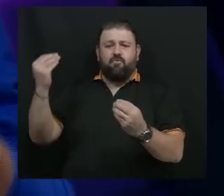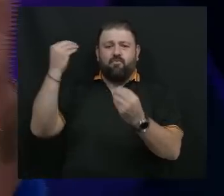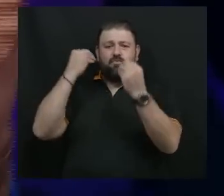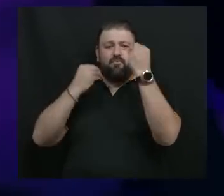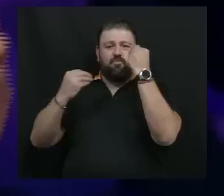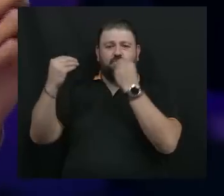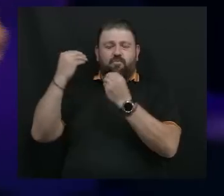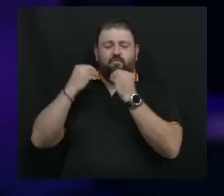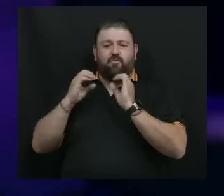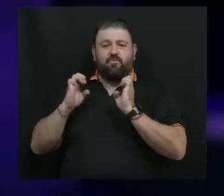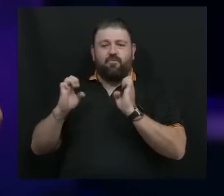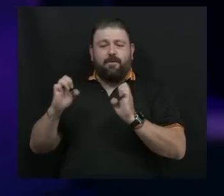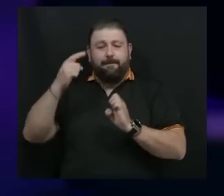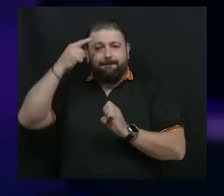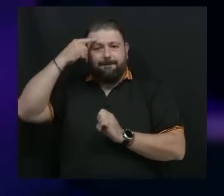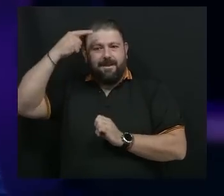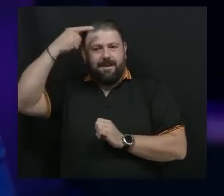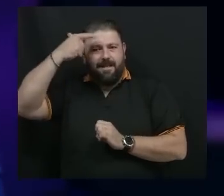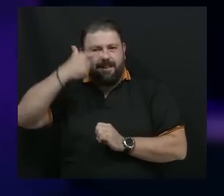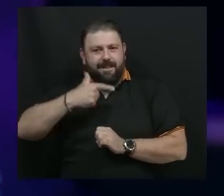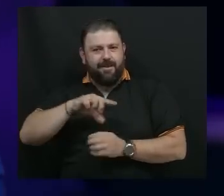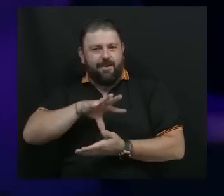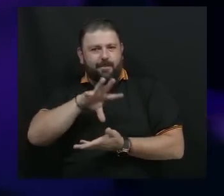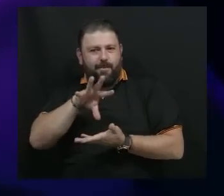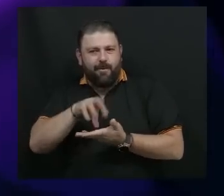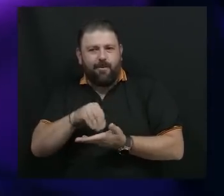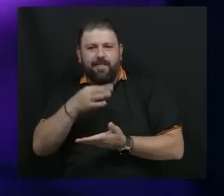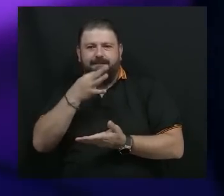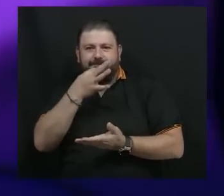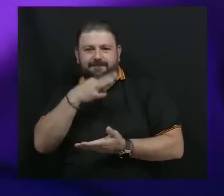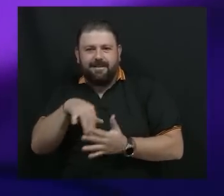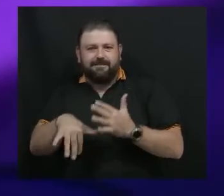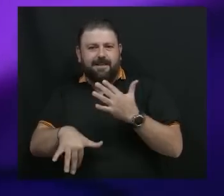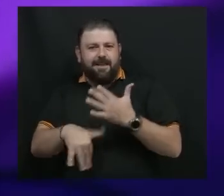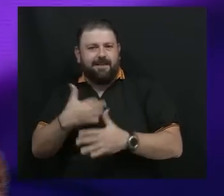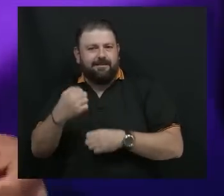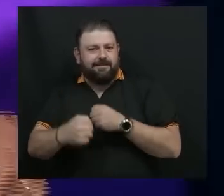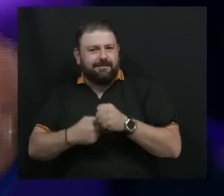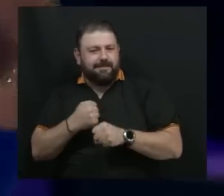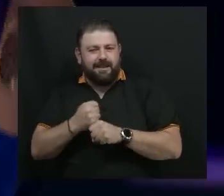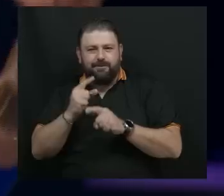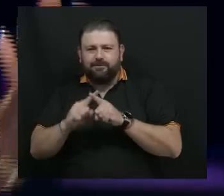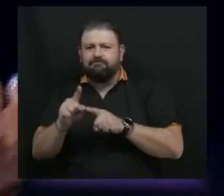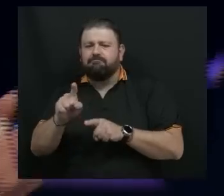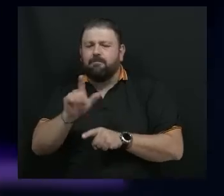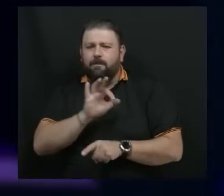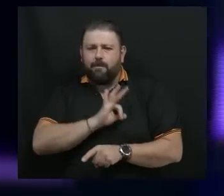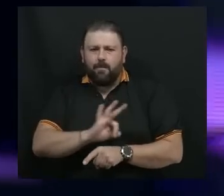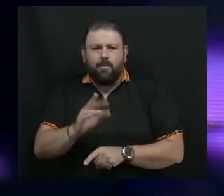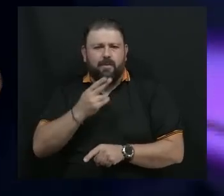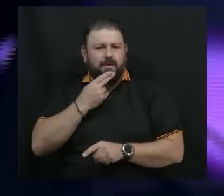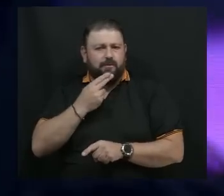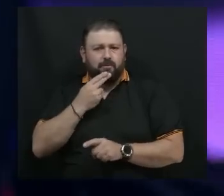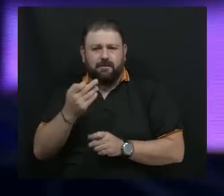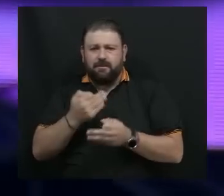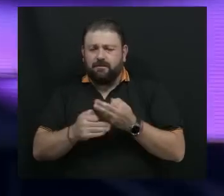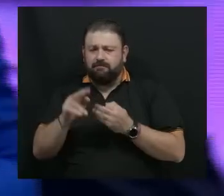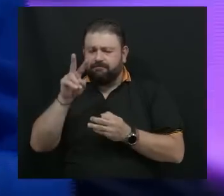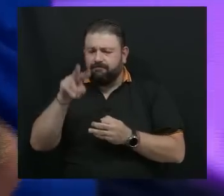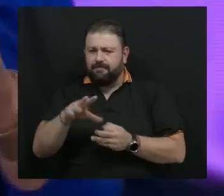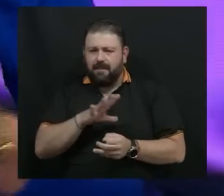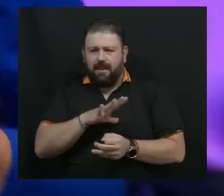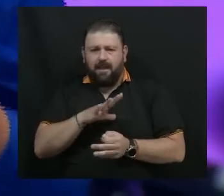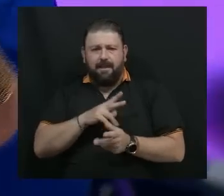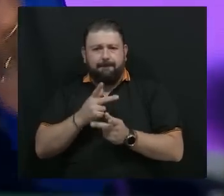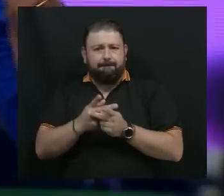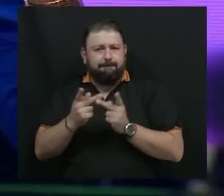Todo lo que te puedas imaginar que quieres lucir con Seitú, lo puedes utilizar. Tenemos además de eso unos productos que